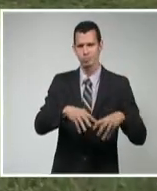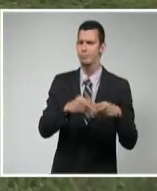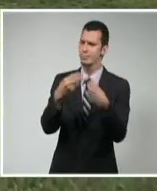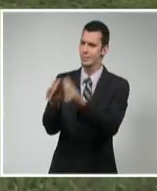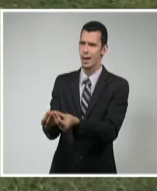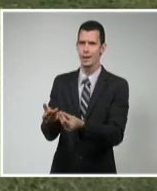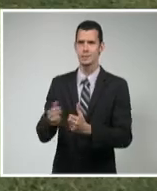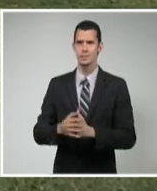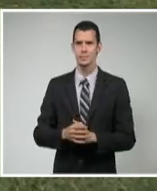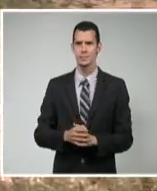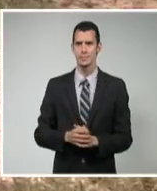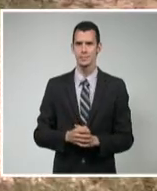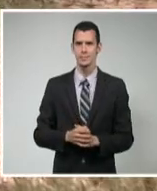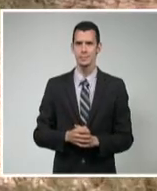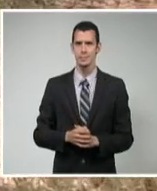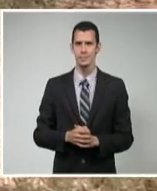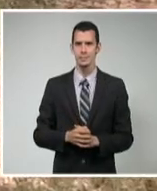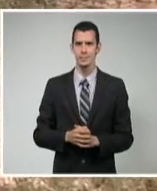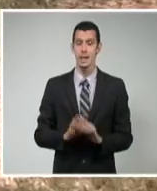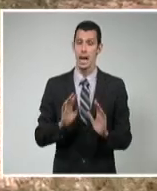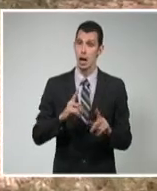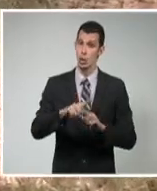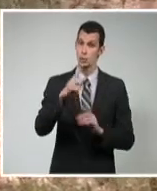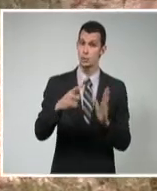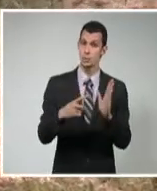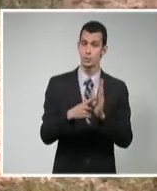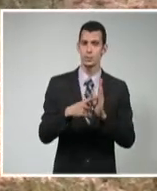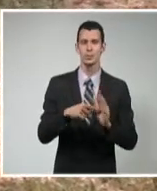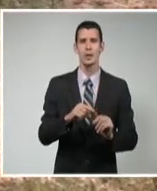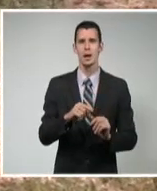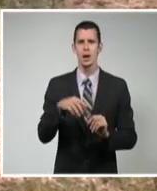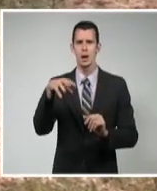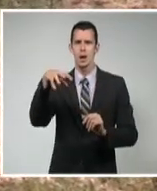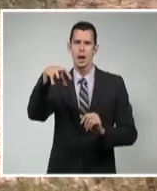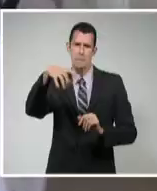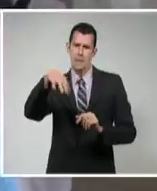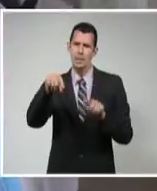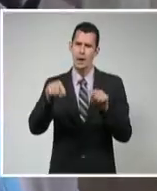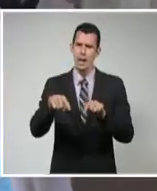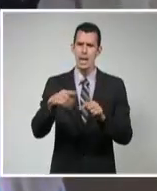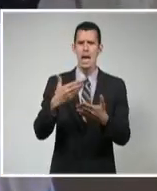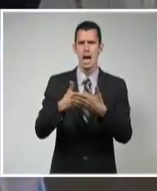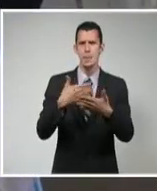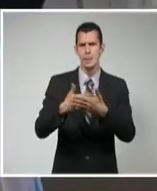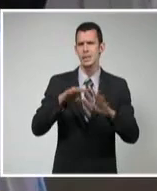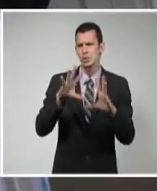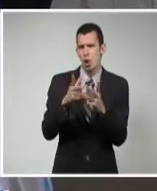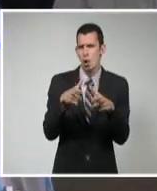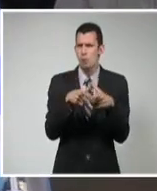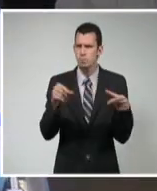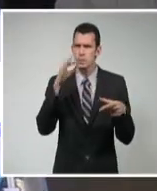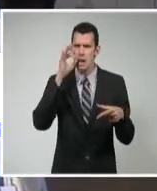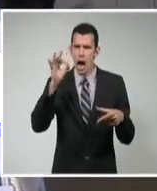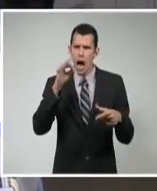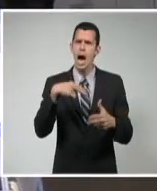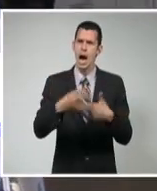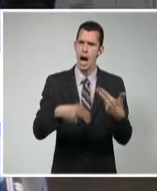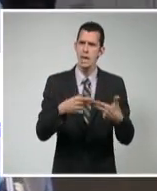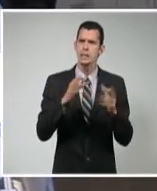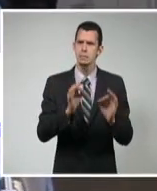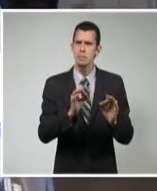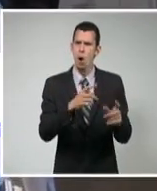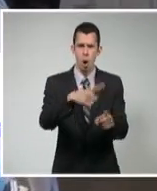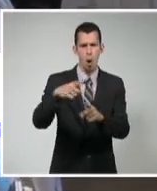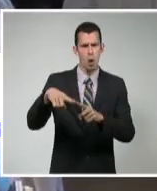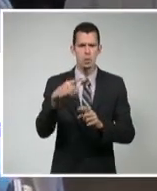pinar del río también se aplican las nuevas tecnologías de la cura controlada que trabaja con todo tipo de biomasa trabaja con cáscara